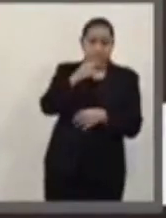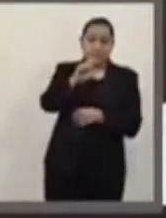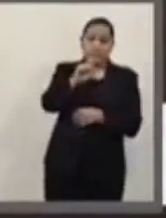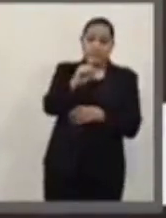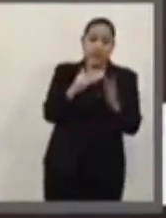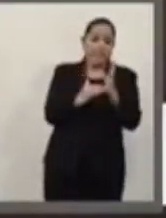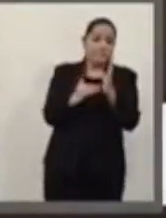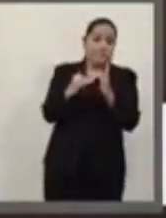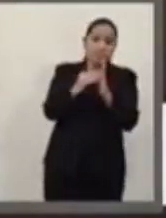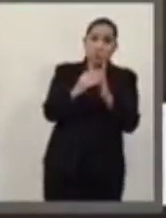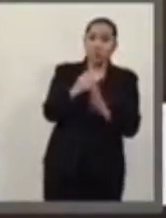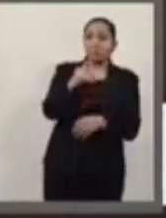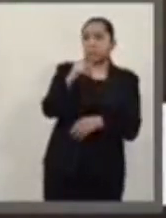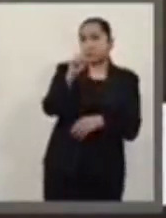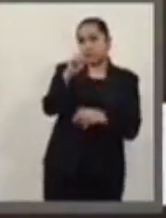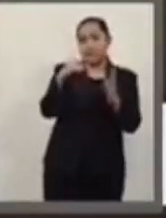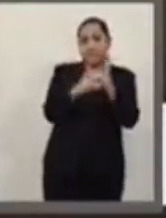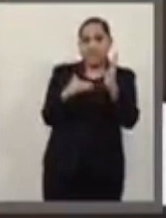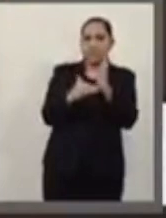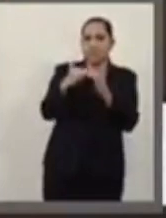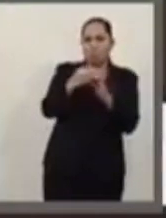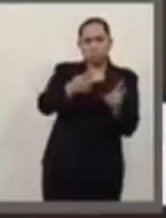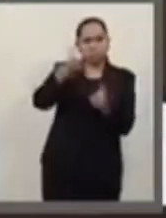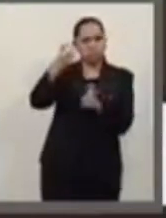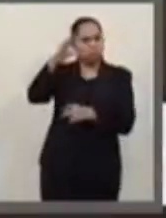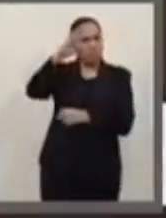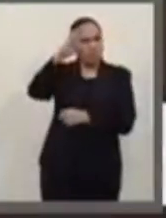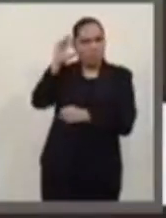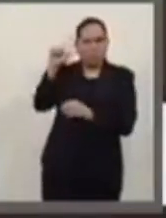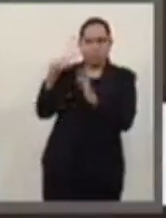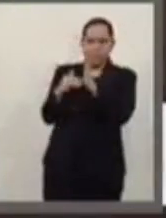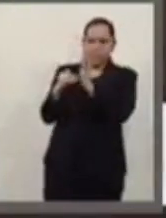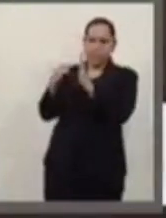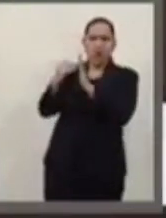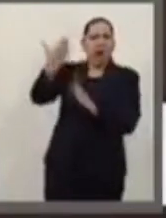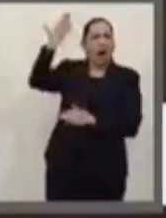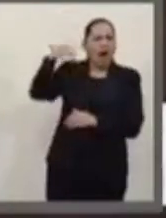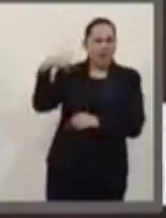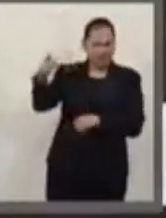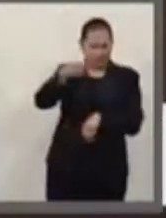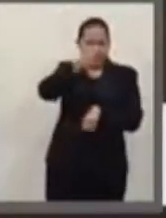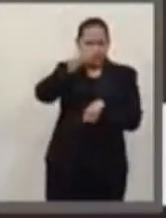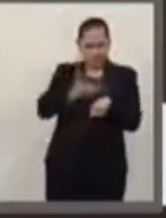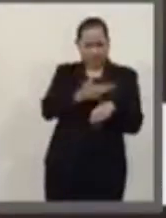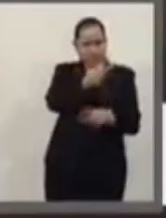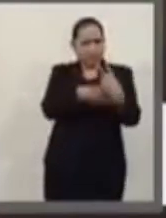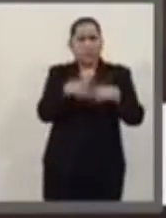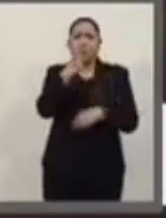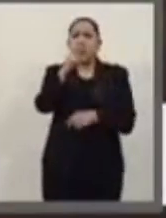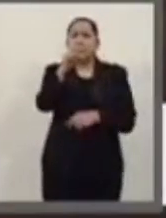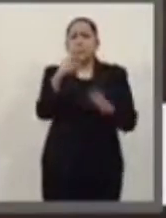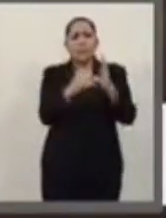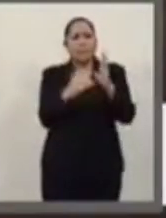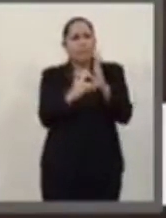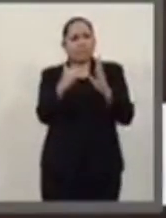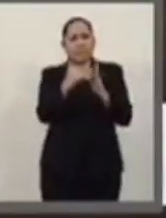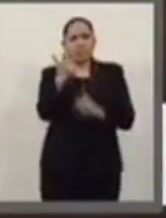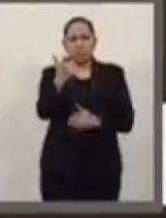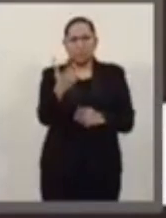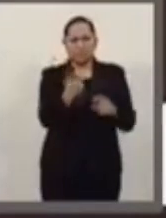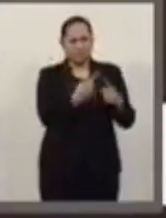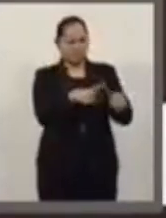millones. Los dos son cifras escandalosas, pero merecemos saber exactamente de qué estamos